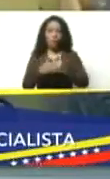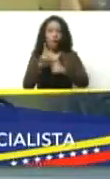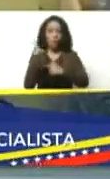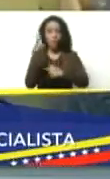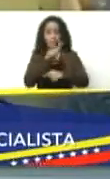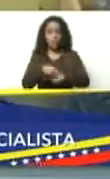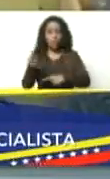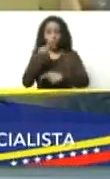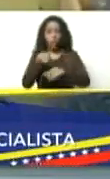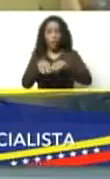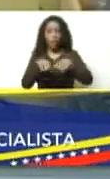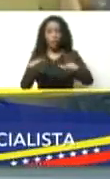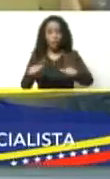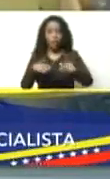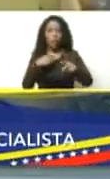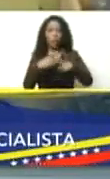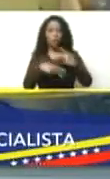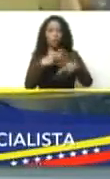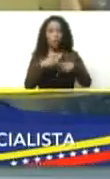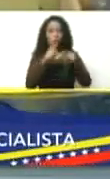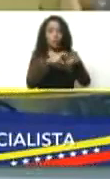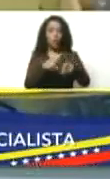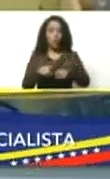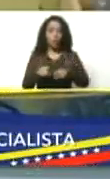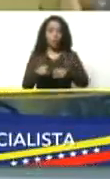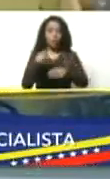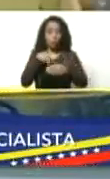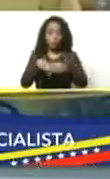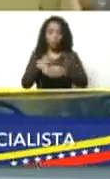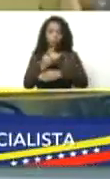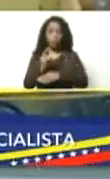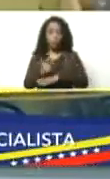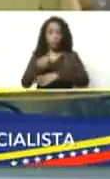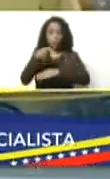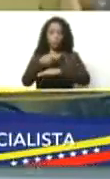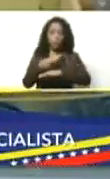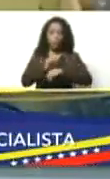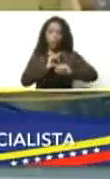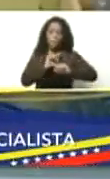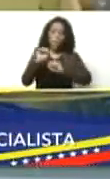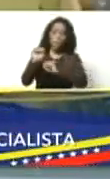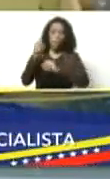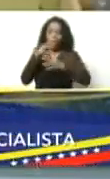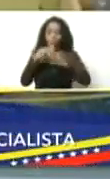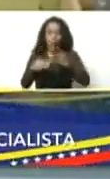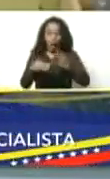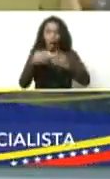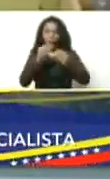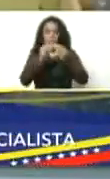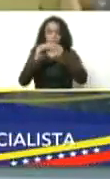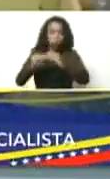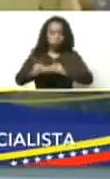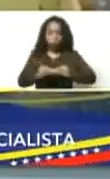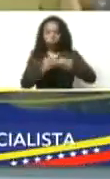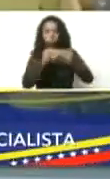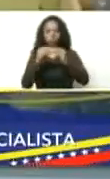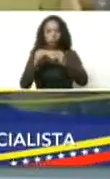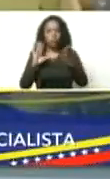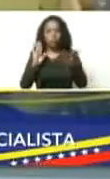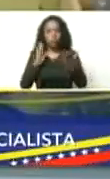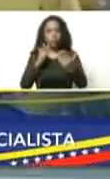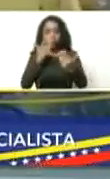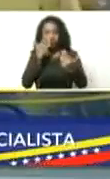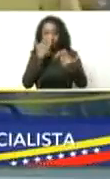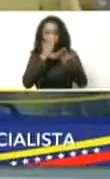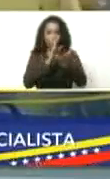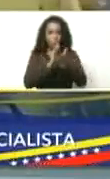desde la tierra, la producción agrícola, la semilla, el fertilizante, los insumos, la mecanización, el acopio, el